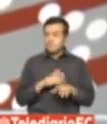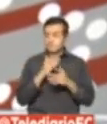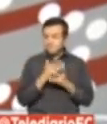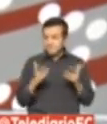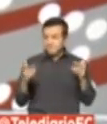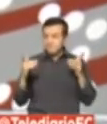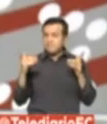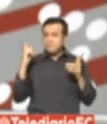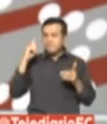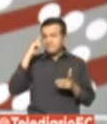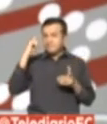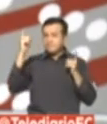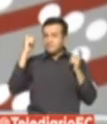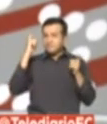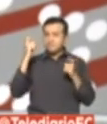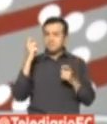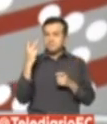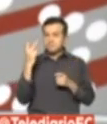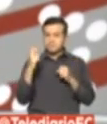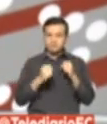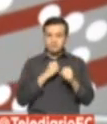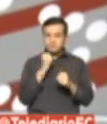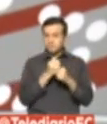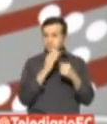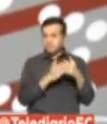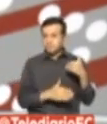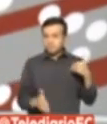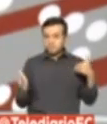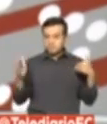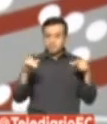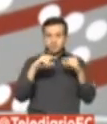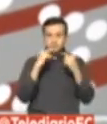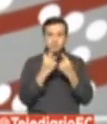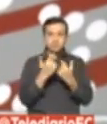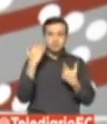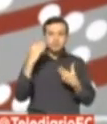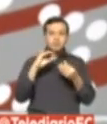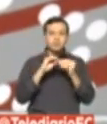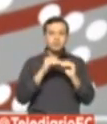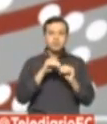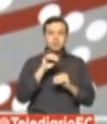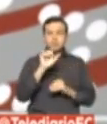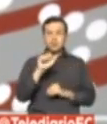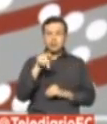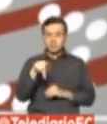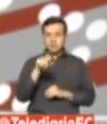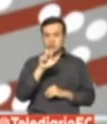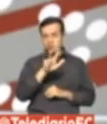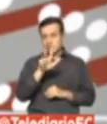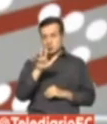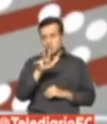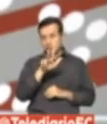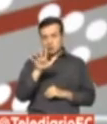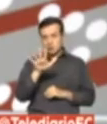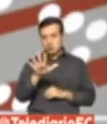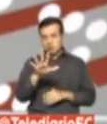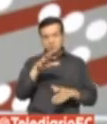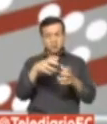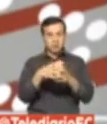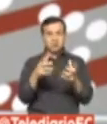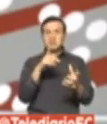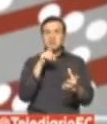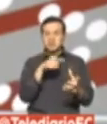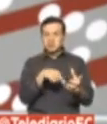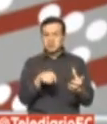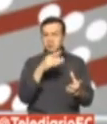del ejercicio de gobierno de 12 años de un movimiento político llamado AP. Hay que evaluar cuáles son los